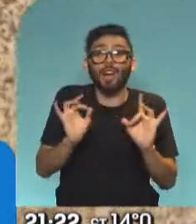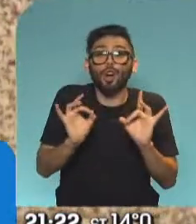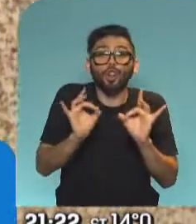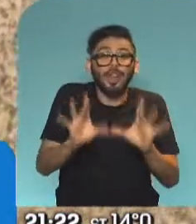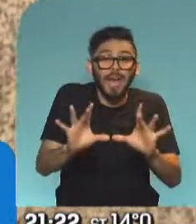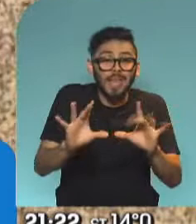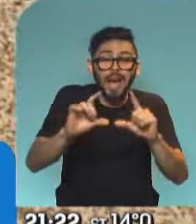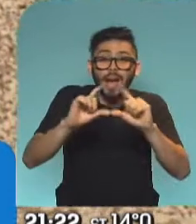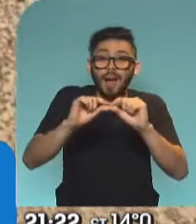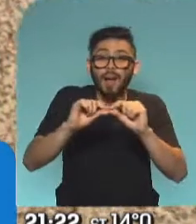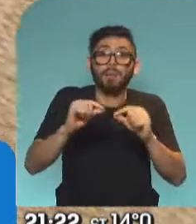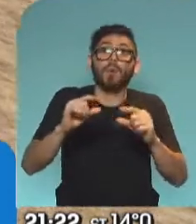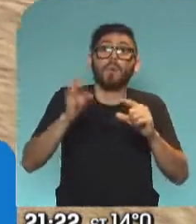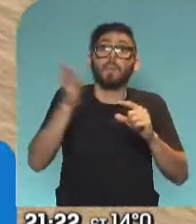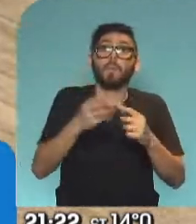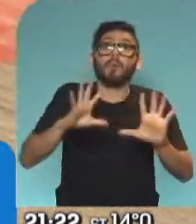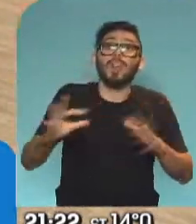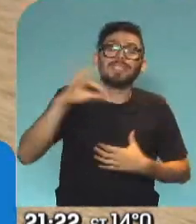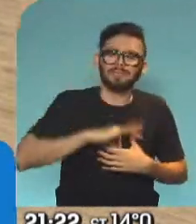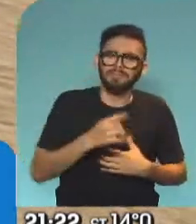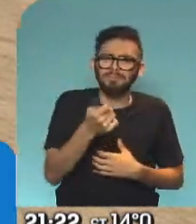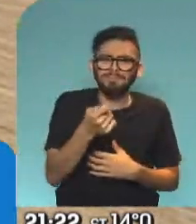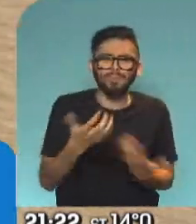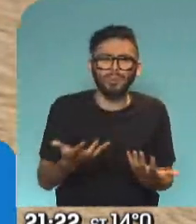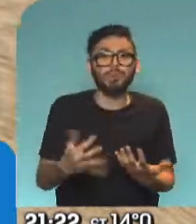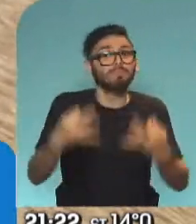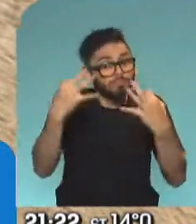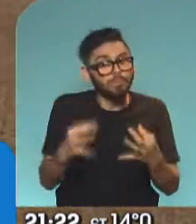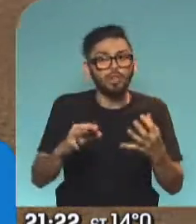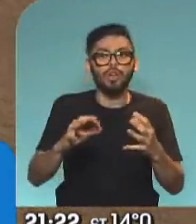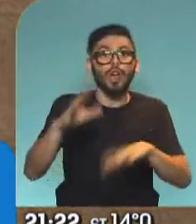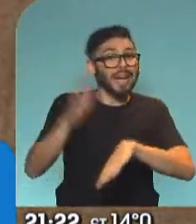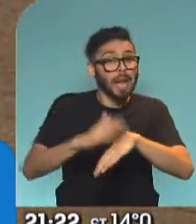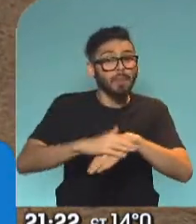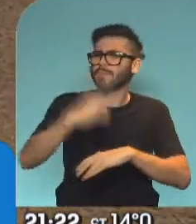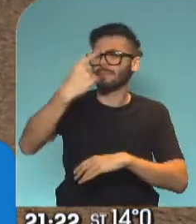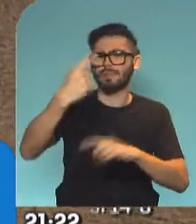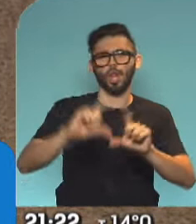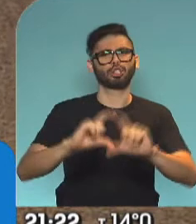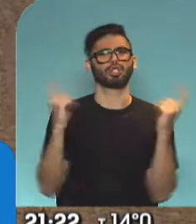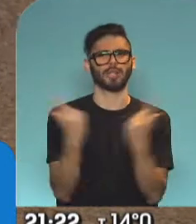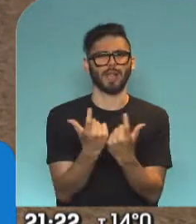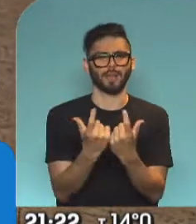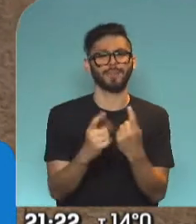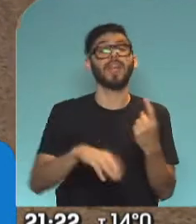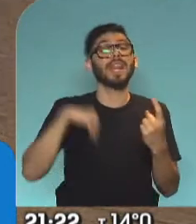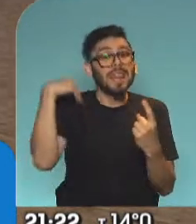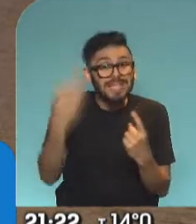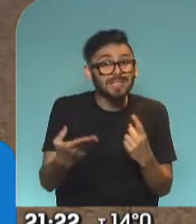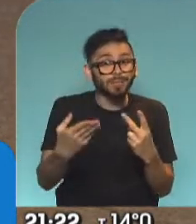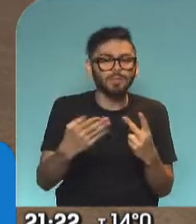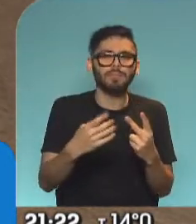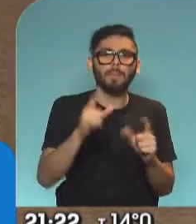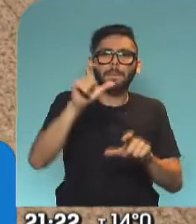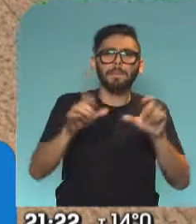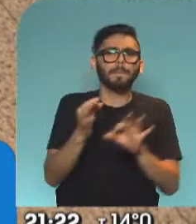son realmente pocas. Entonces la responsabilidad es de toda la sociedad en primera instancia y después de cada uno de los